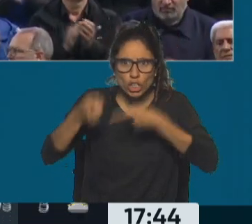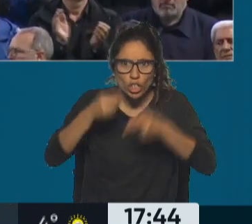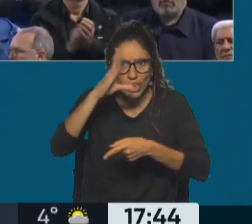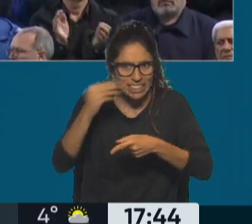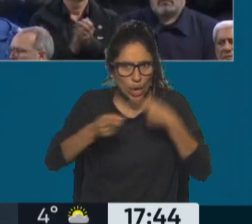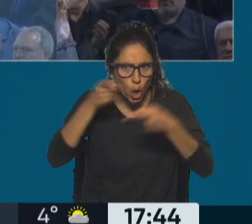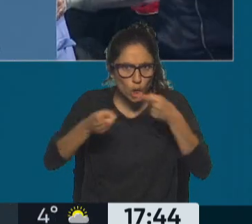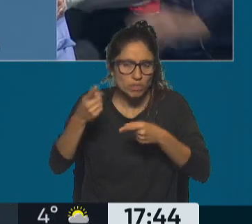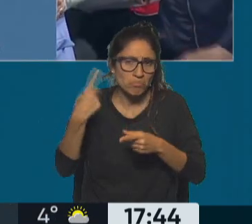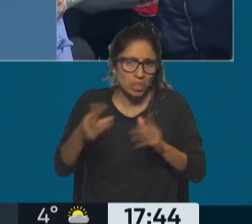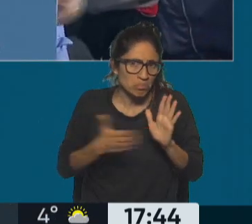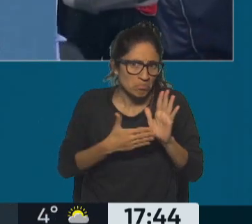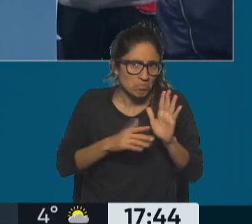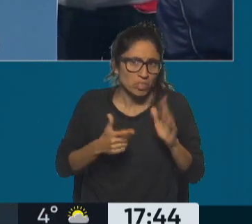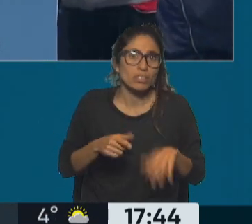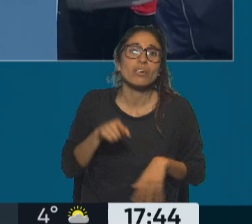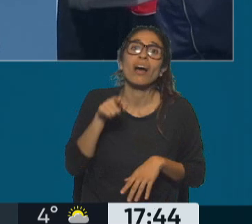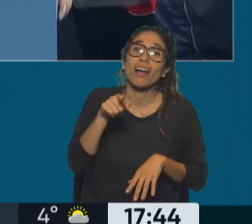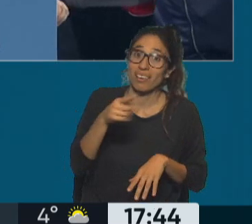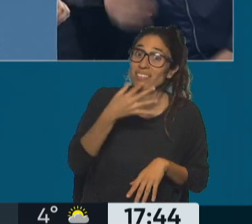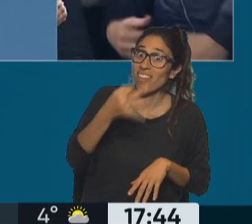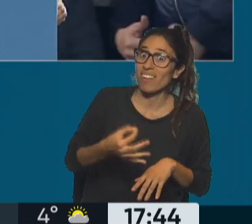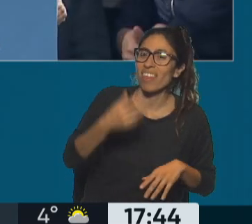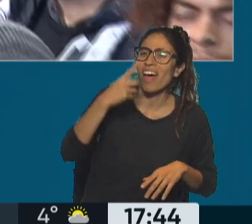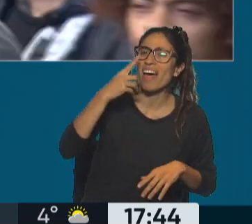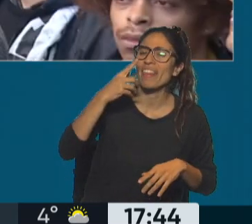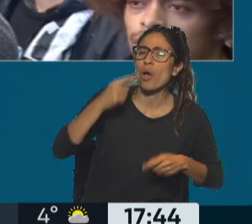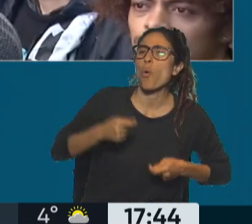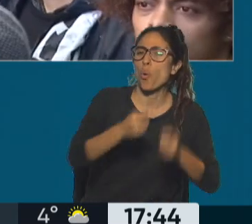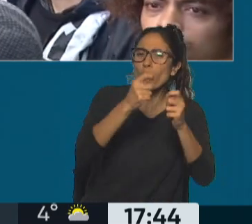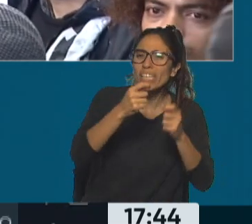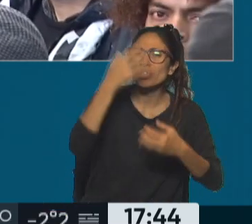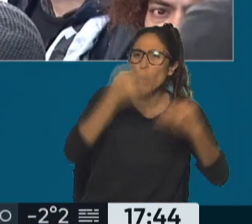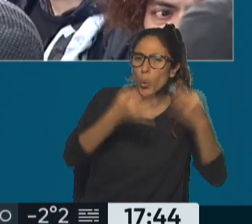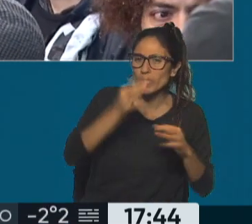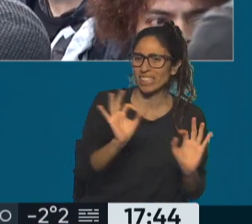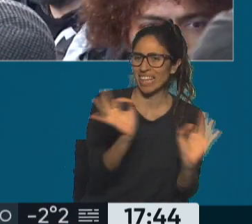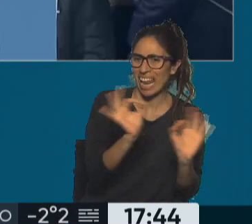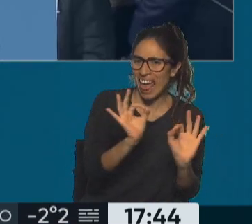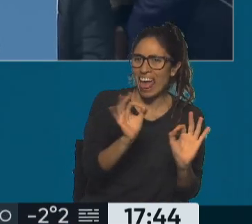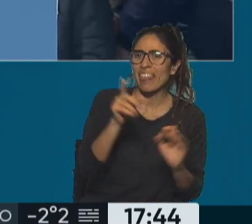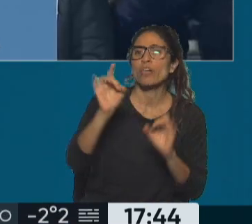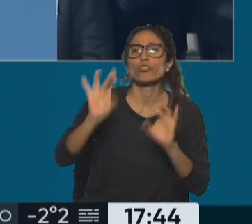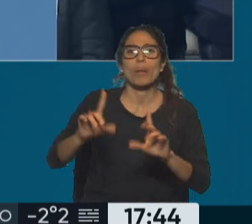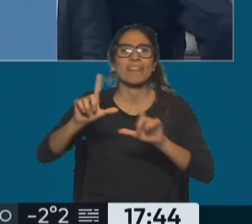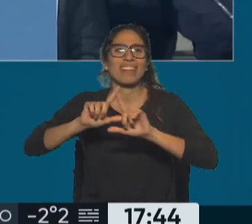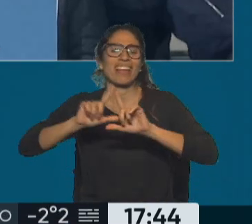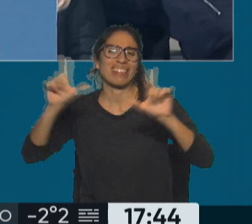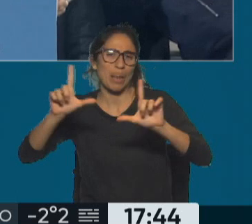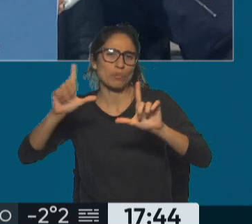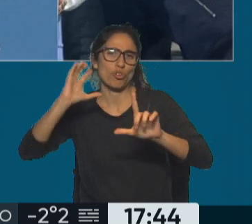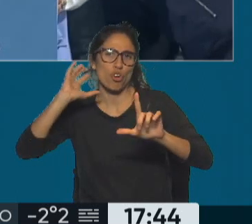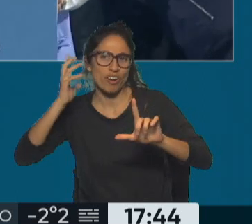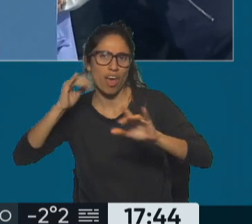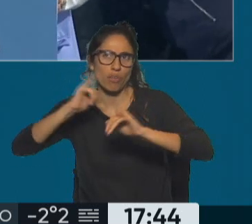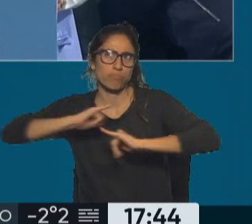fue multimediáticamente imaginado, pensado y puesto en pantalla. Yo quería abarcar otro aspecto,